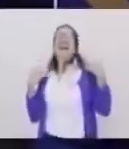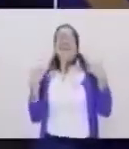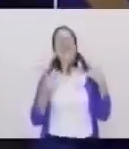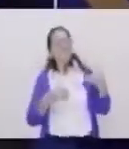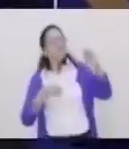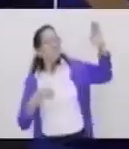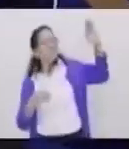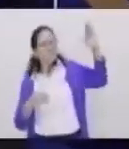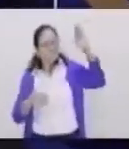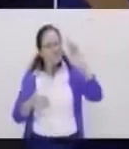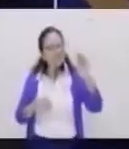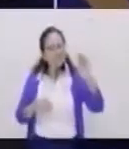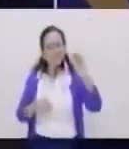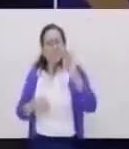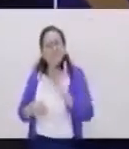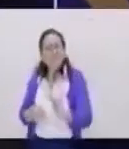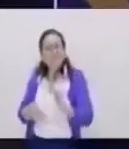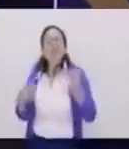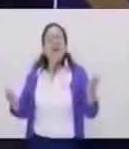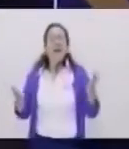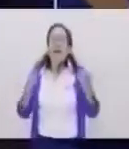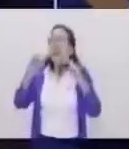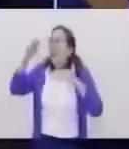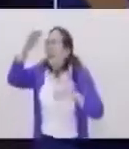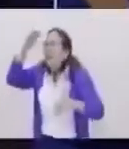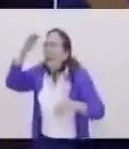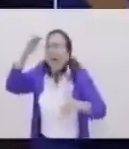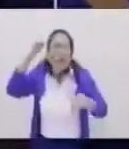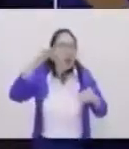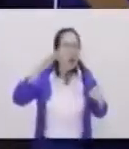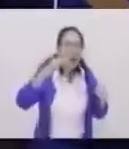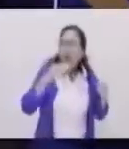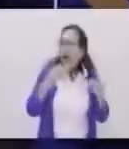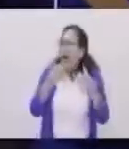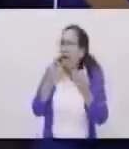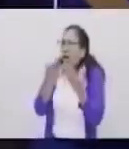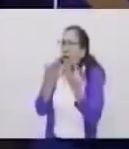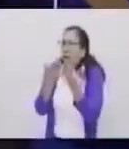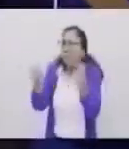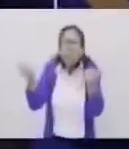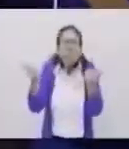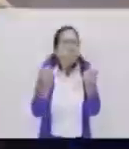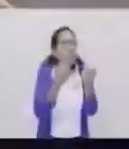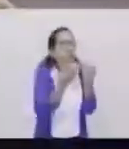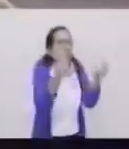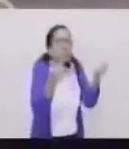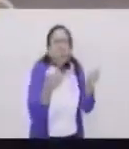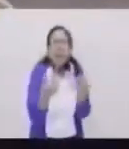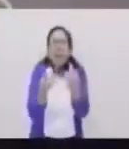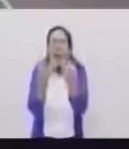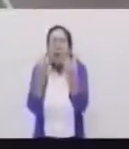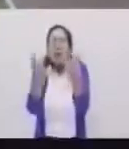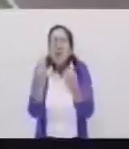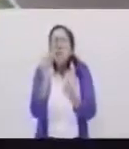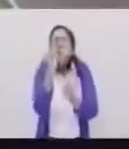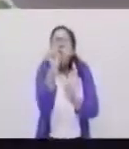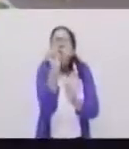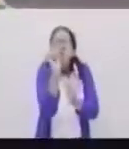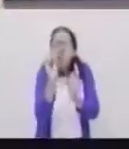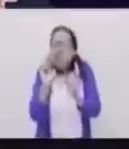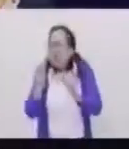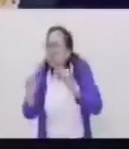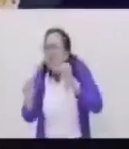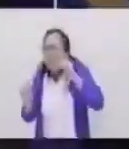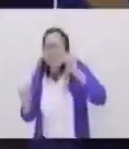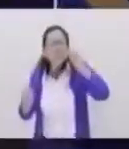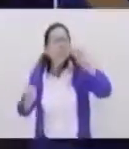la mediana y la grande, observaron por todos lados y ya no había pasto, había solo unas